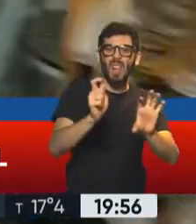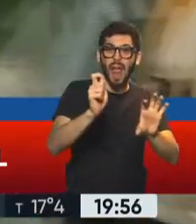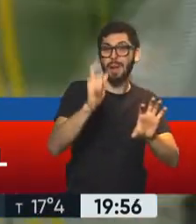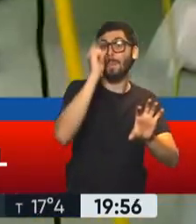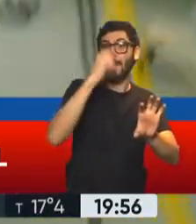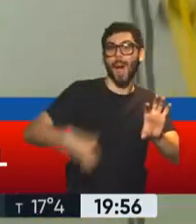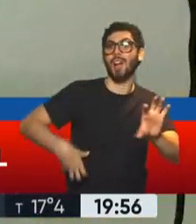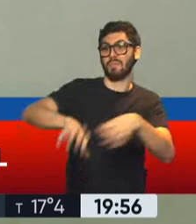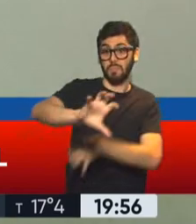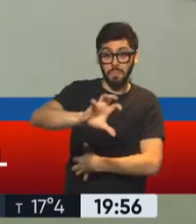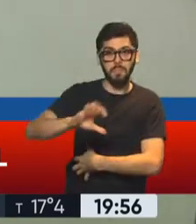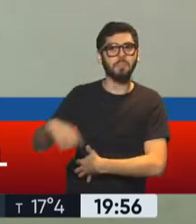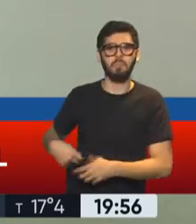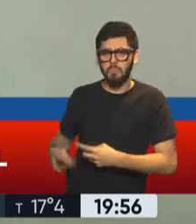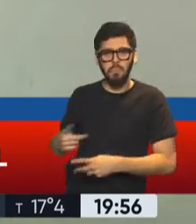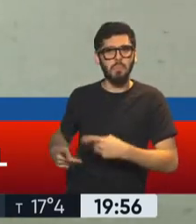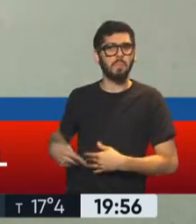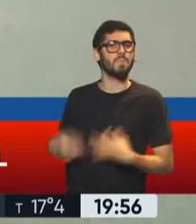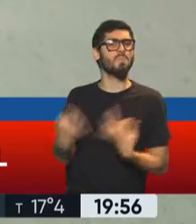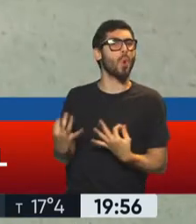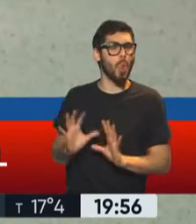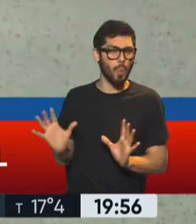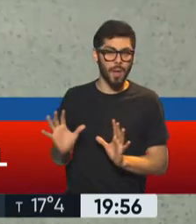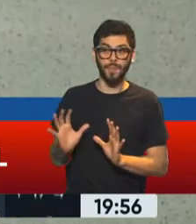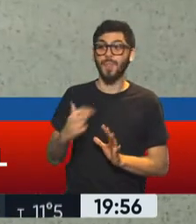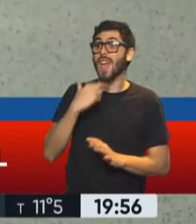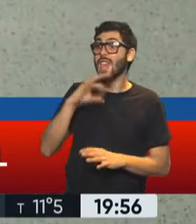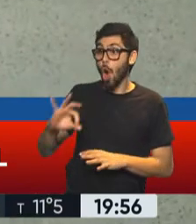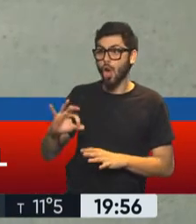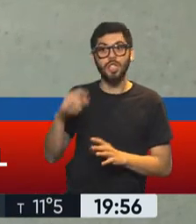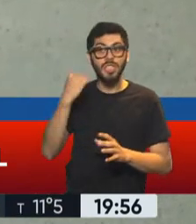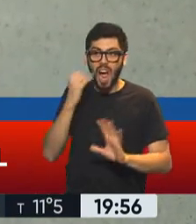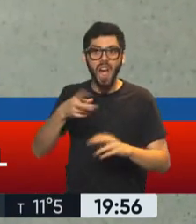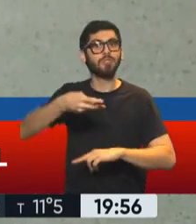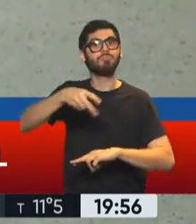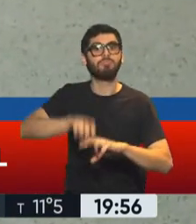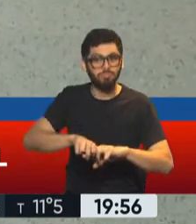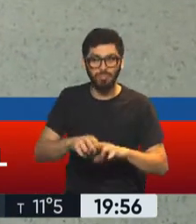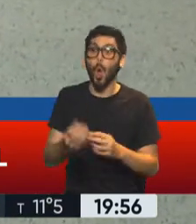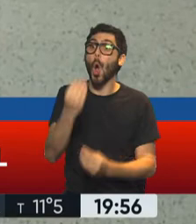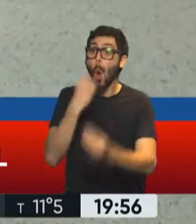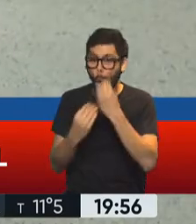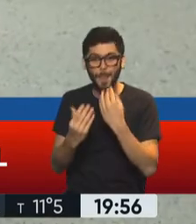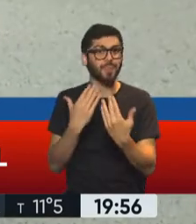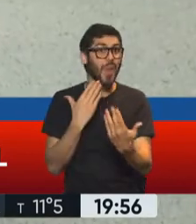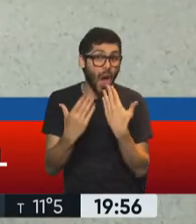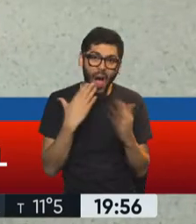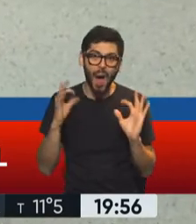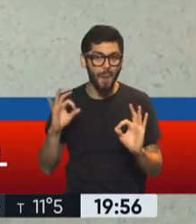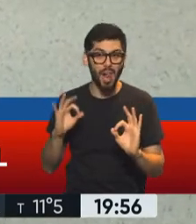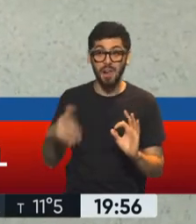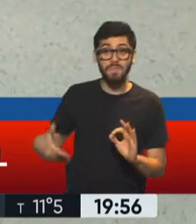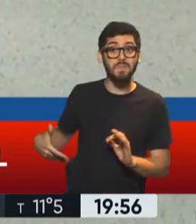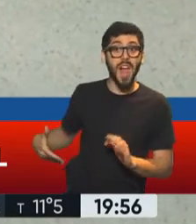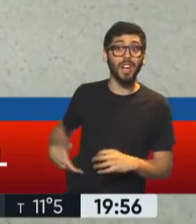muy buena. Su hijo, gracias a Dios, está hoy comiendo, sentado, hablando y bueno, con un riñón